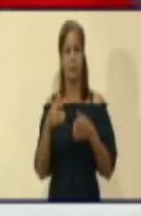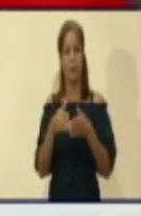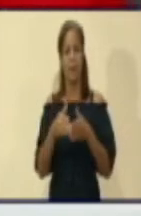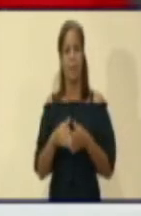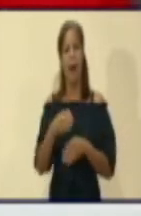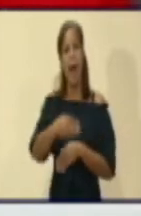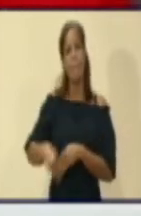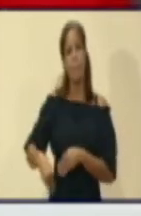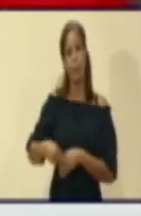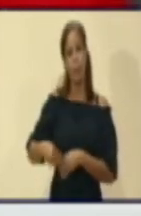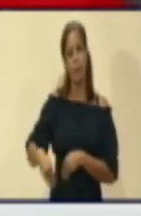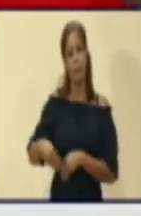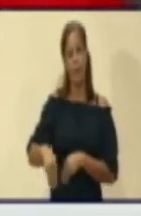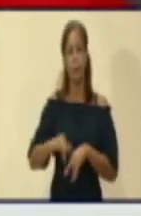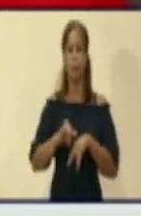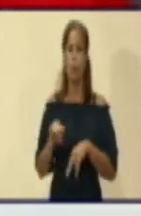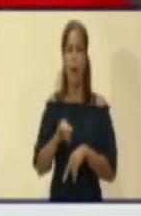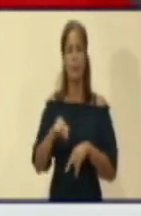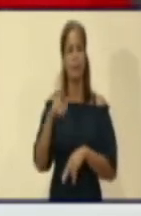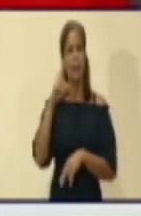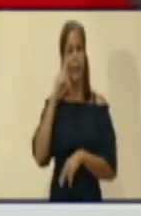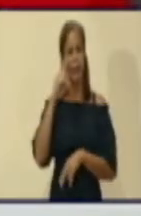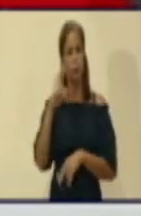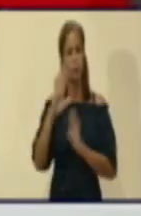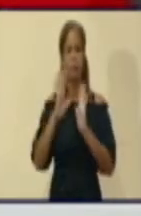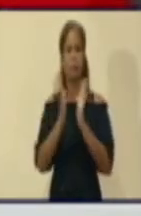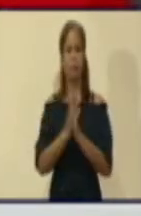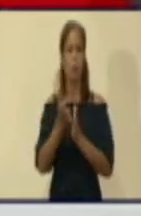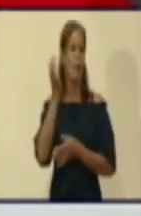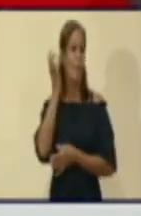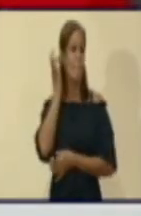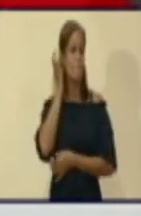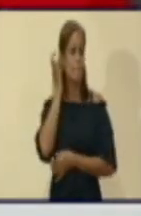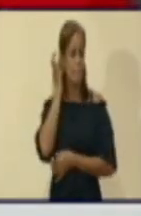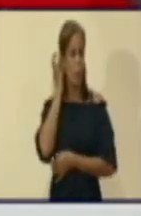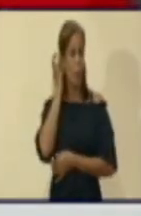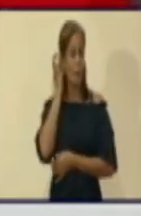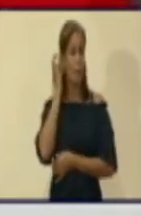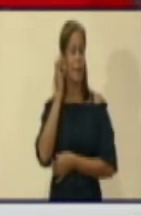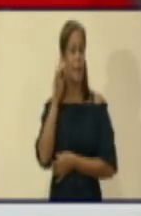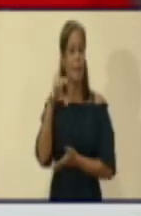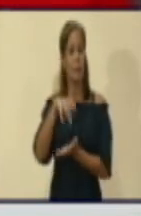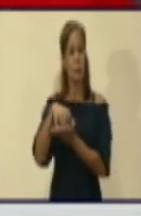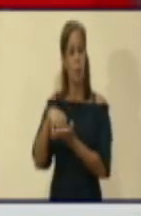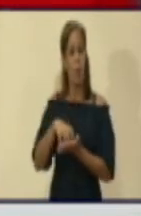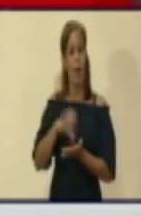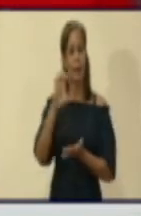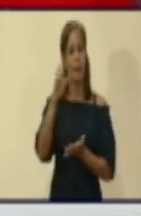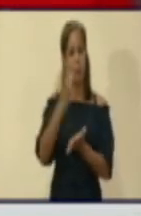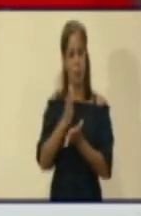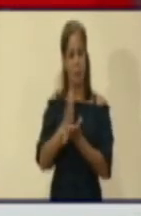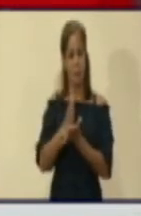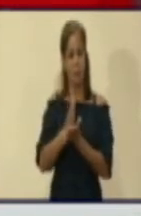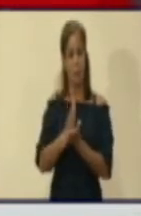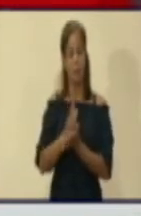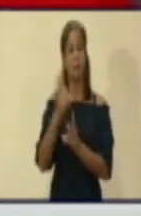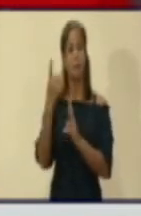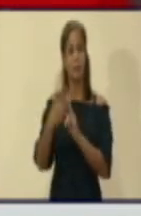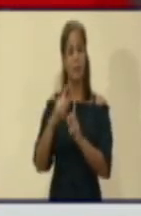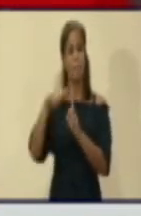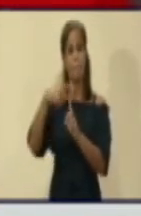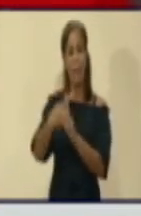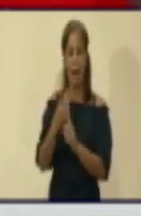oportunidad también para sumarnos al conocimiento y la felicitación de todas nuestras trabajadoras en el sector de la educación y fundamentalmente las que están en los 11 centros de